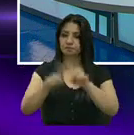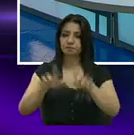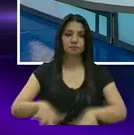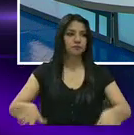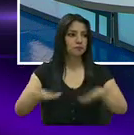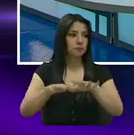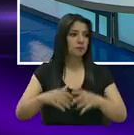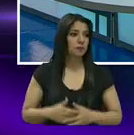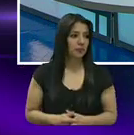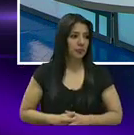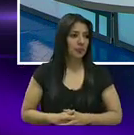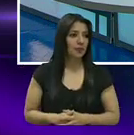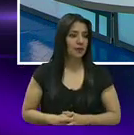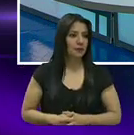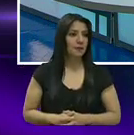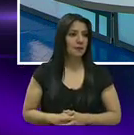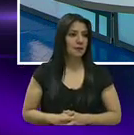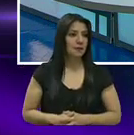producto